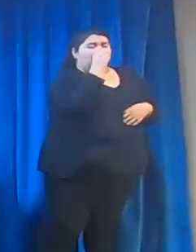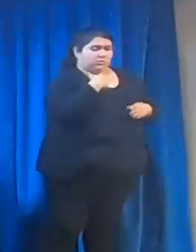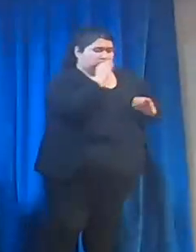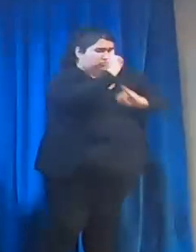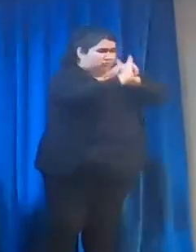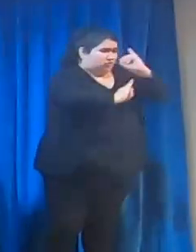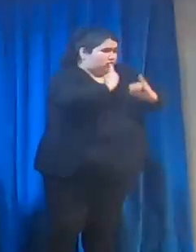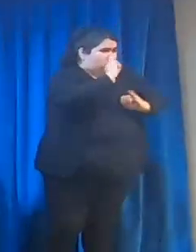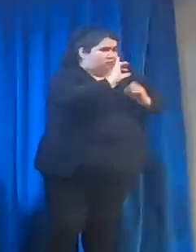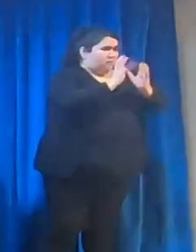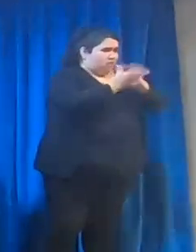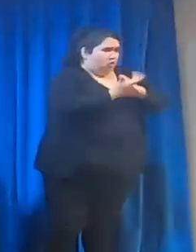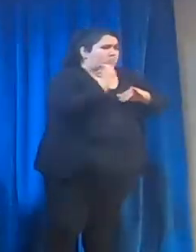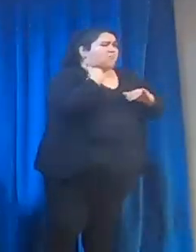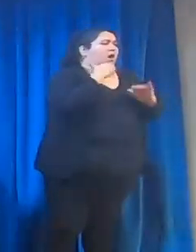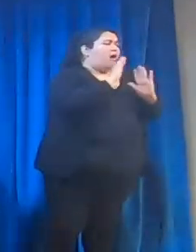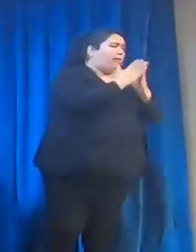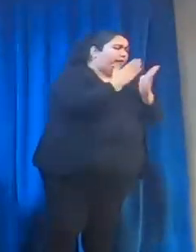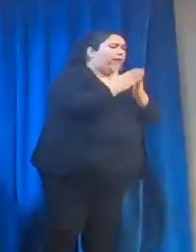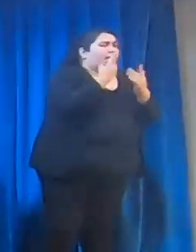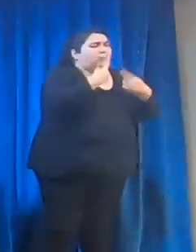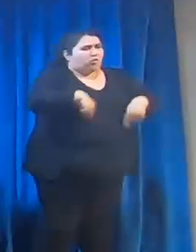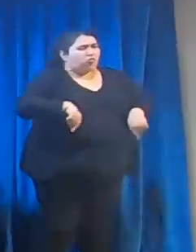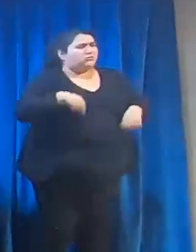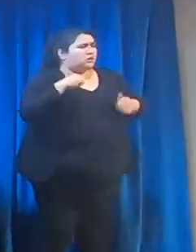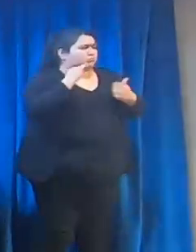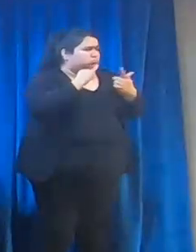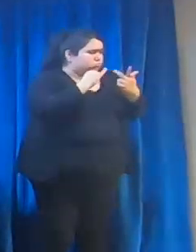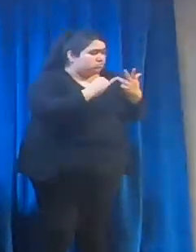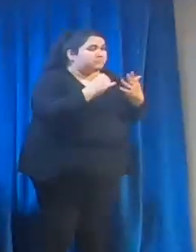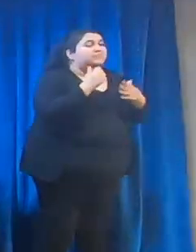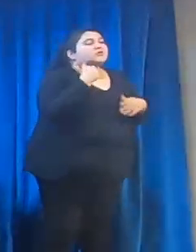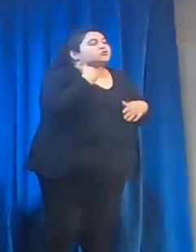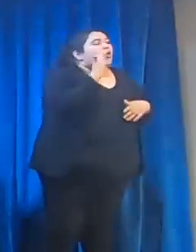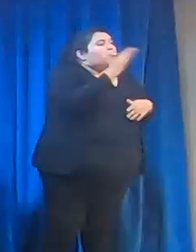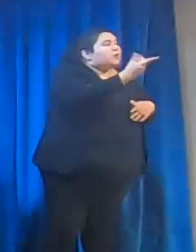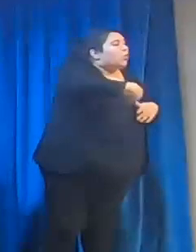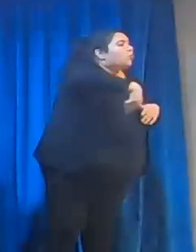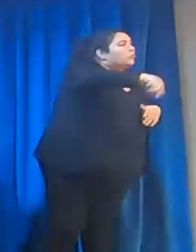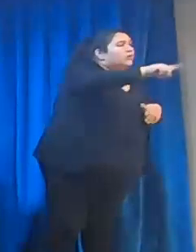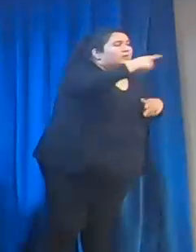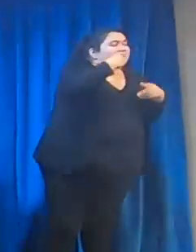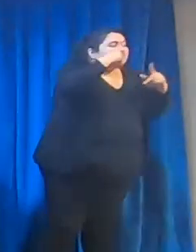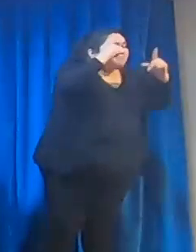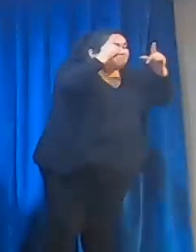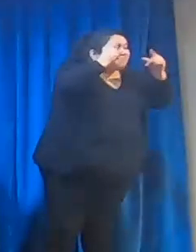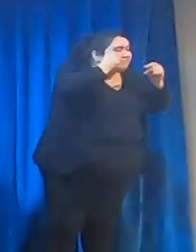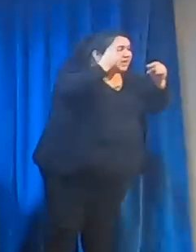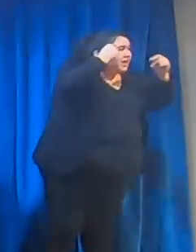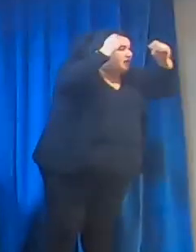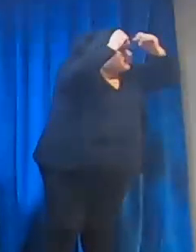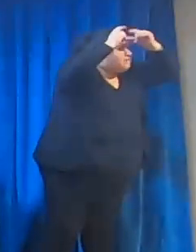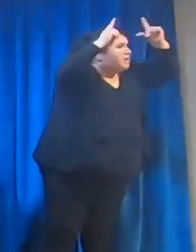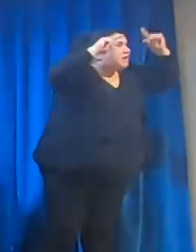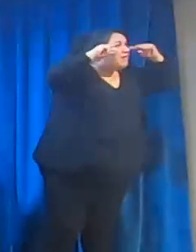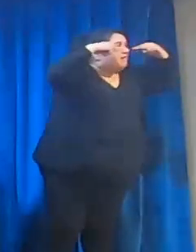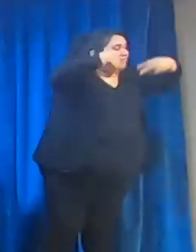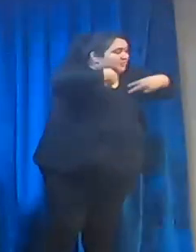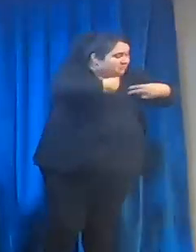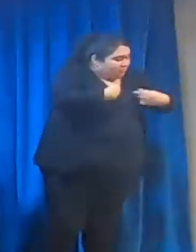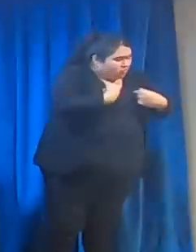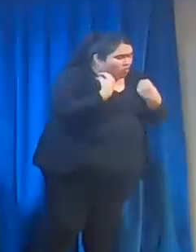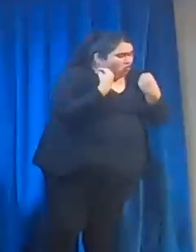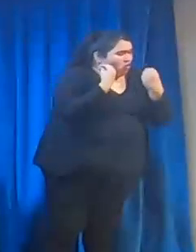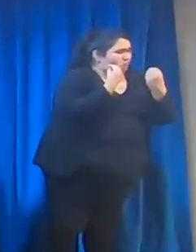menos desde María Sisma, Libres de Bullying y todo lo que venimos haciendo, yo les pido que cierren los ojos y se imaginen algo de ustedes, que es lo que yo hago con los chicos